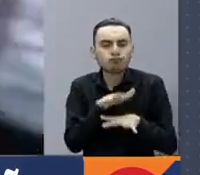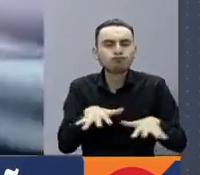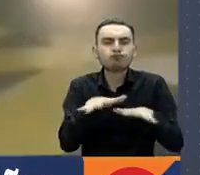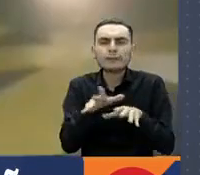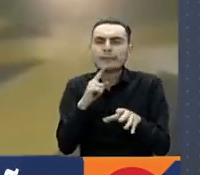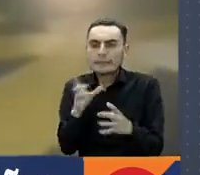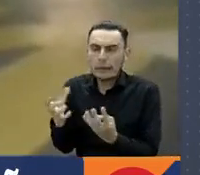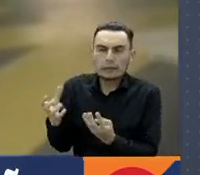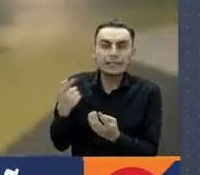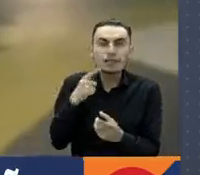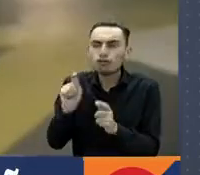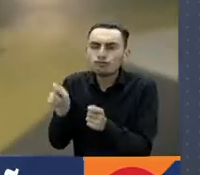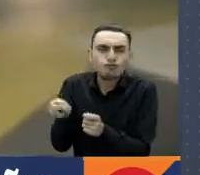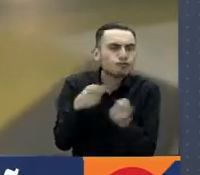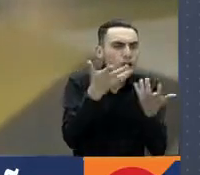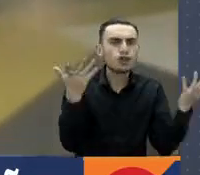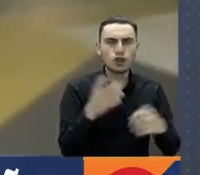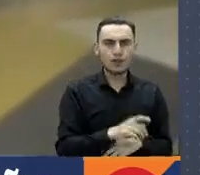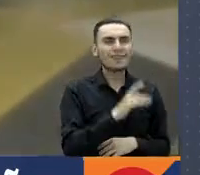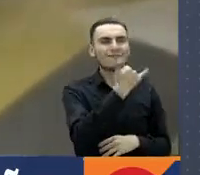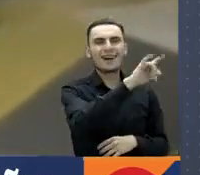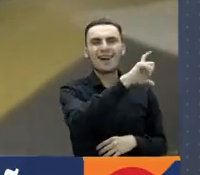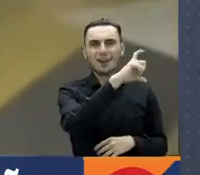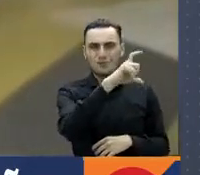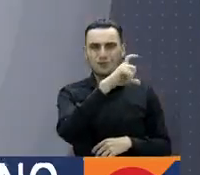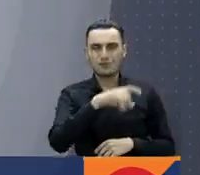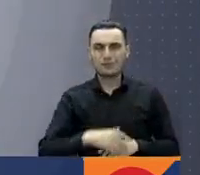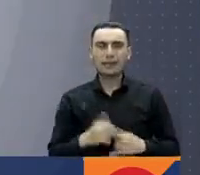de Cúcuta y están estables de salud.